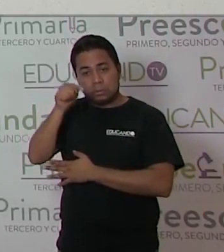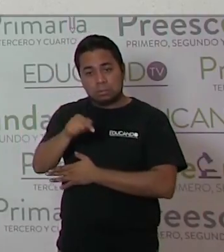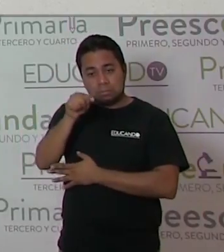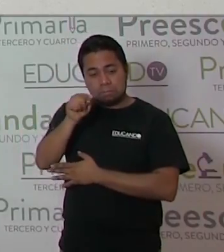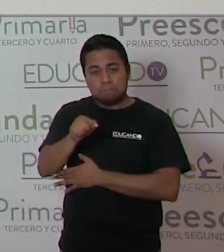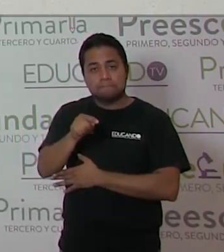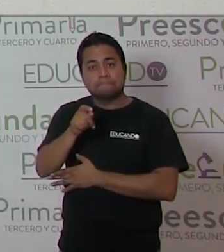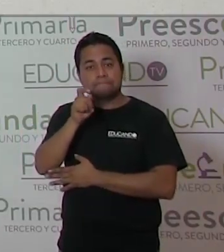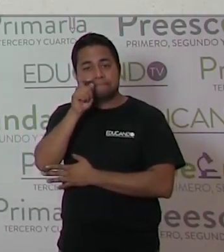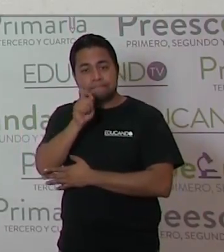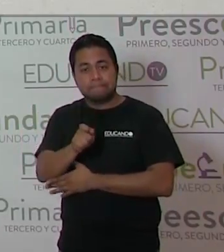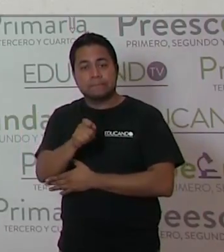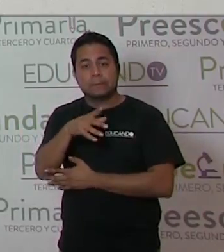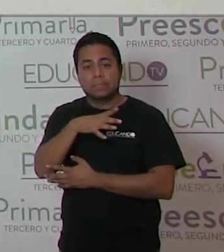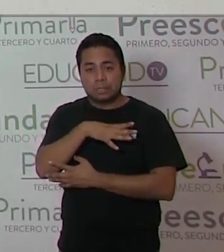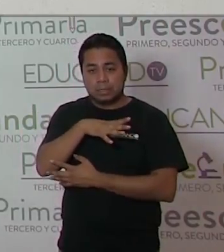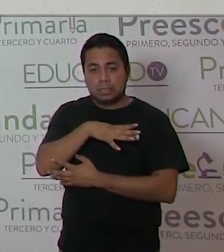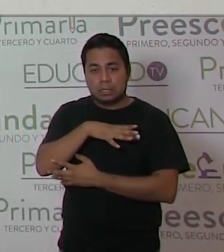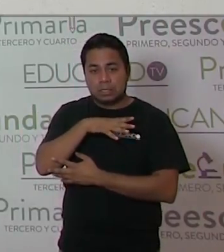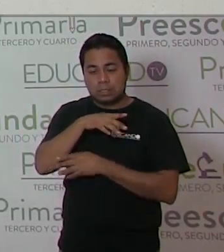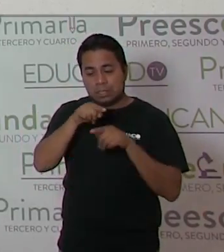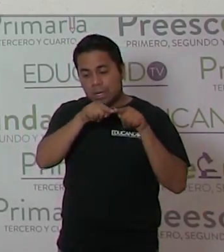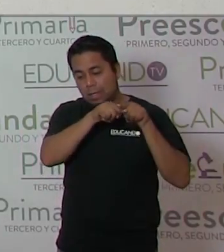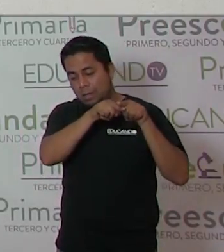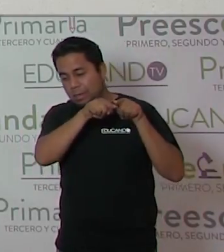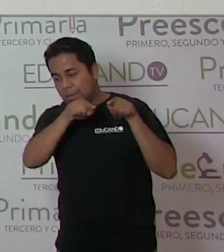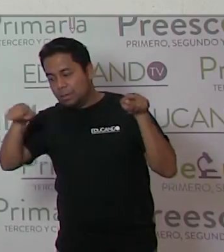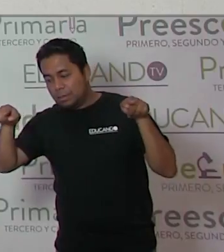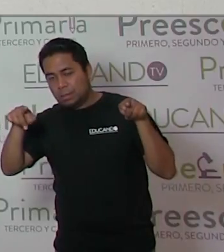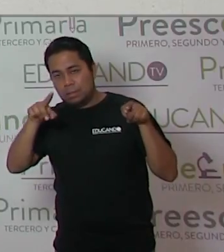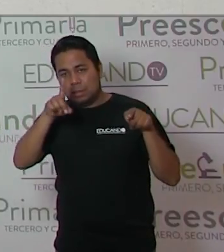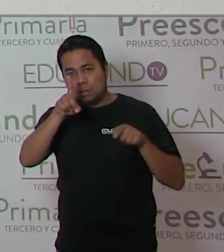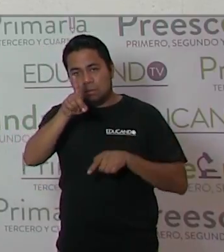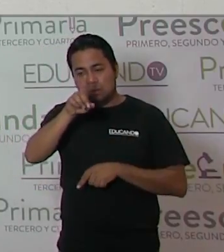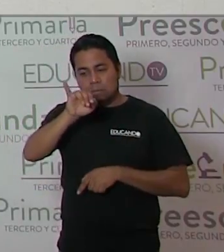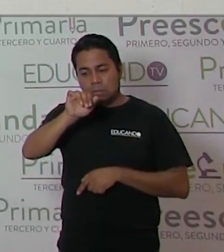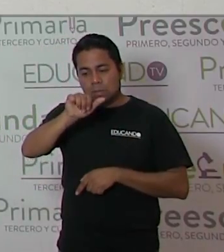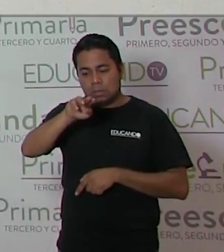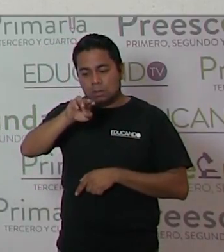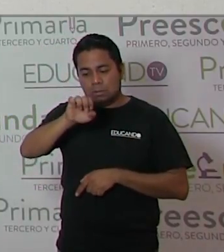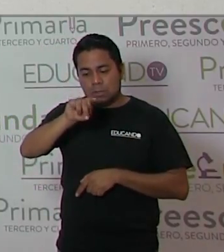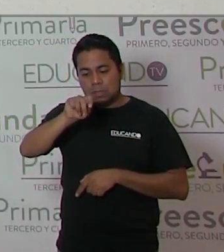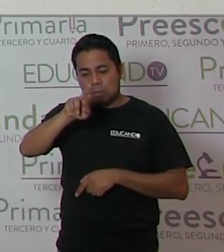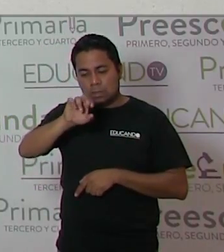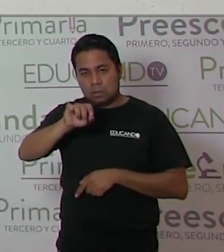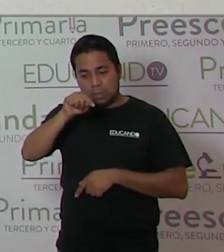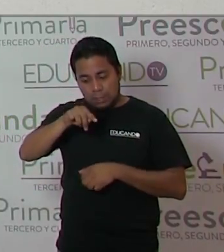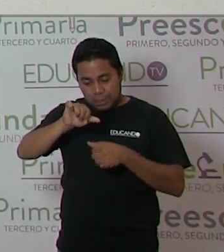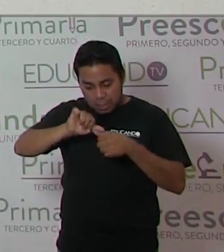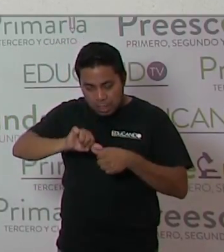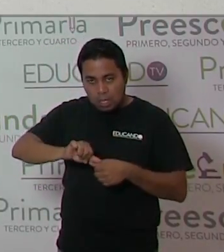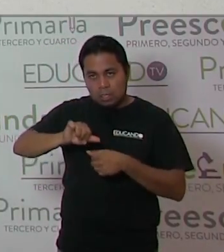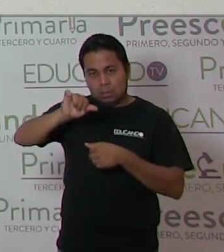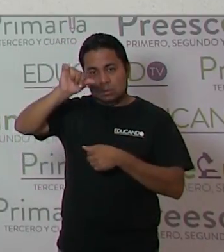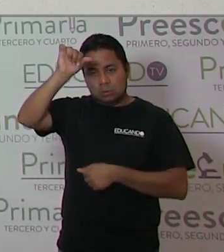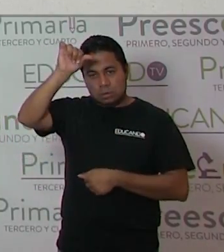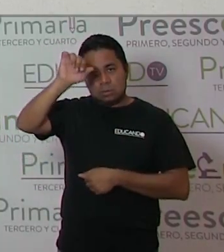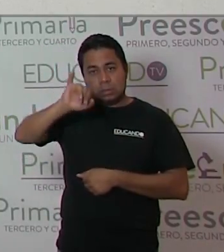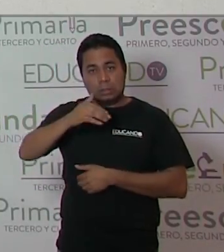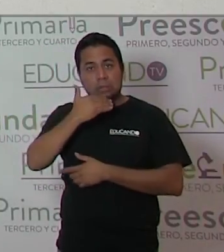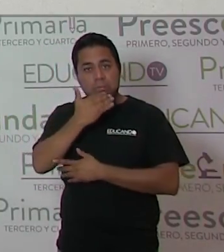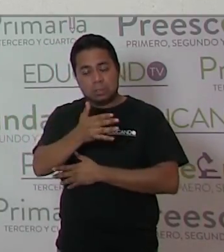aquí es el diámetro, aquí la altura